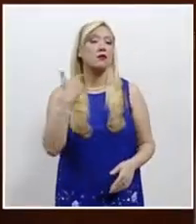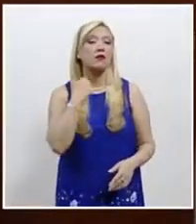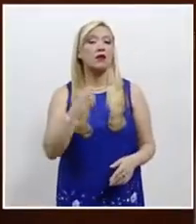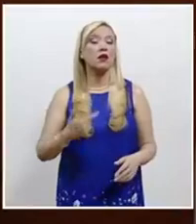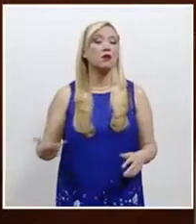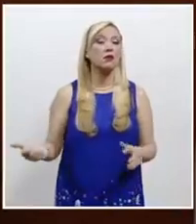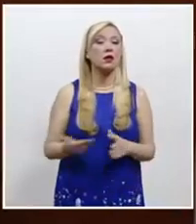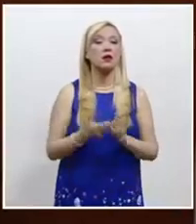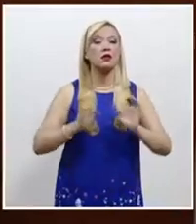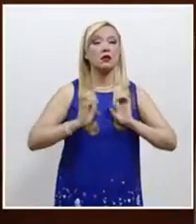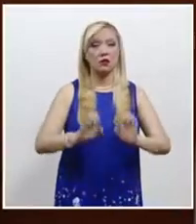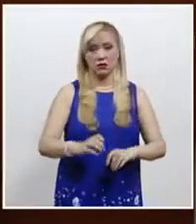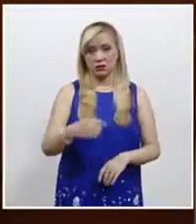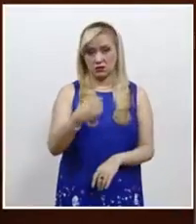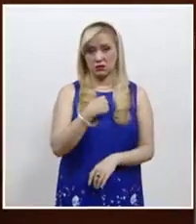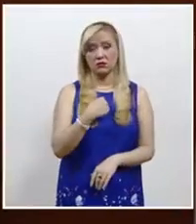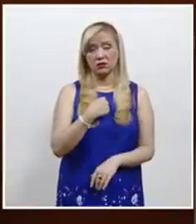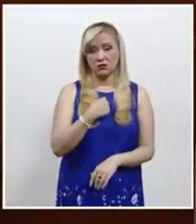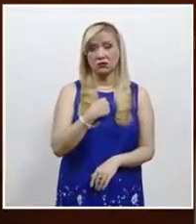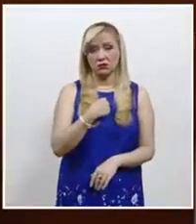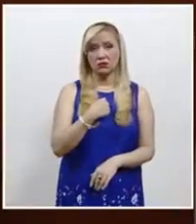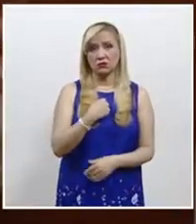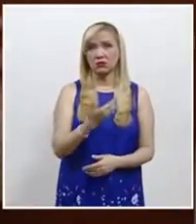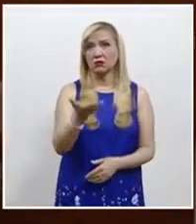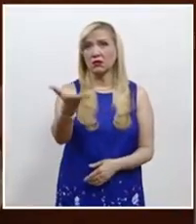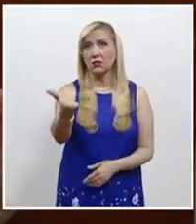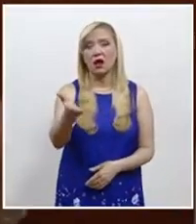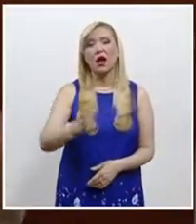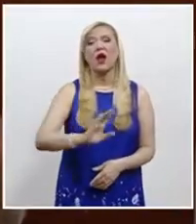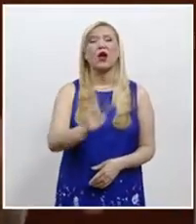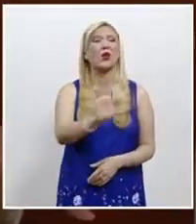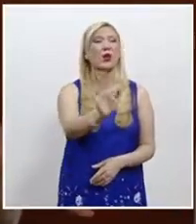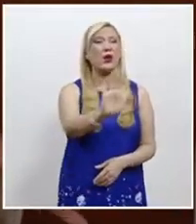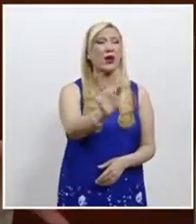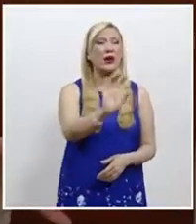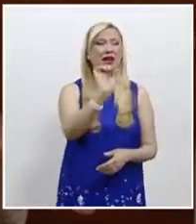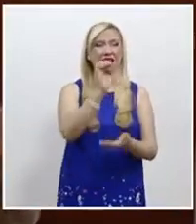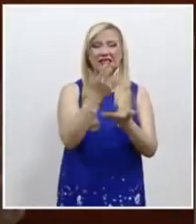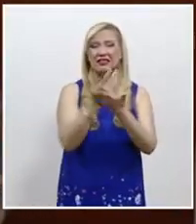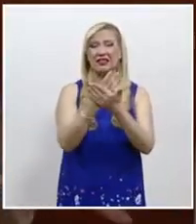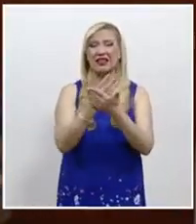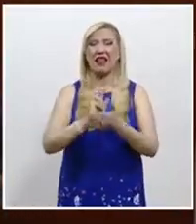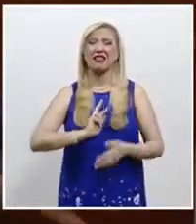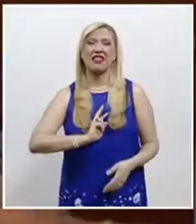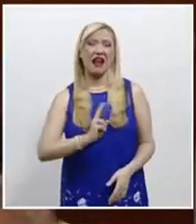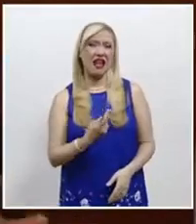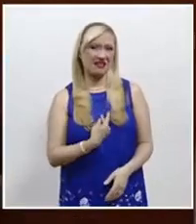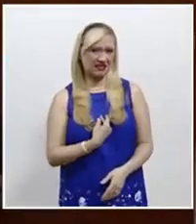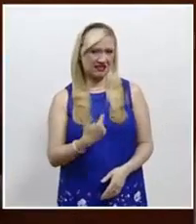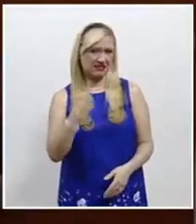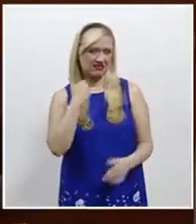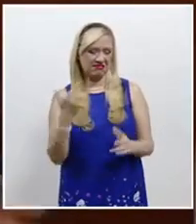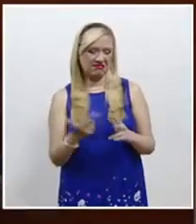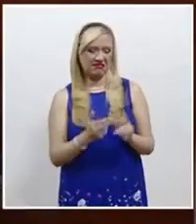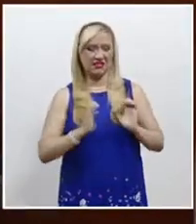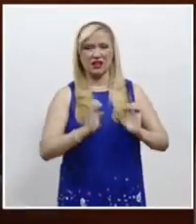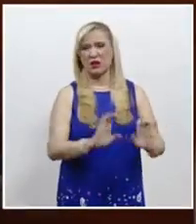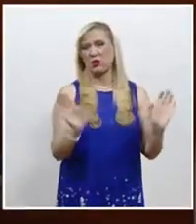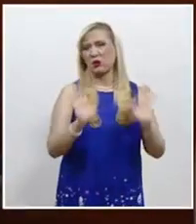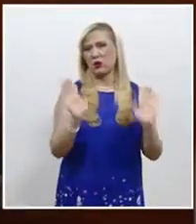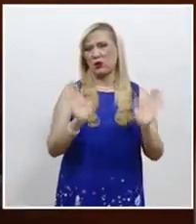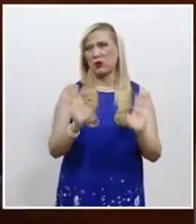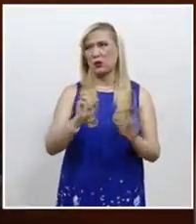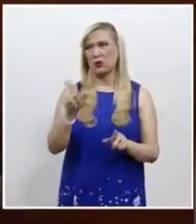que yo presento y los personalizan. Yo que dicen, no, mejor hay que esperarnos lo de transfeminicidio porque no vaya a haber polémica,